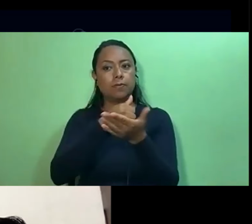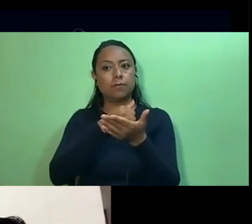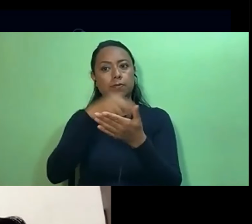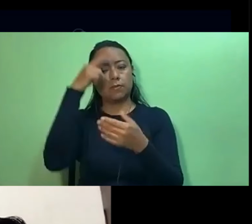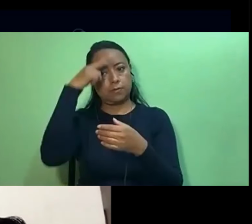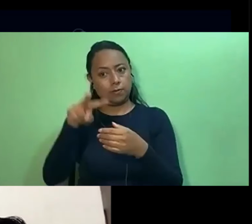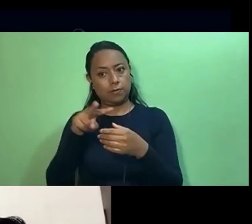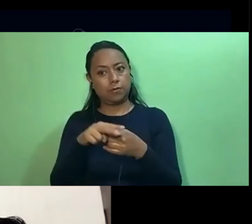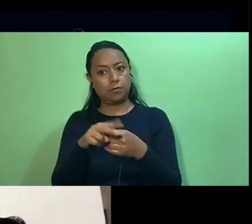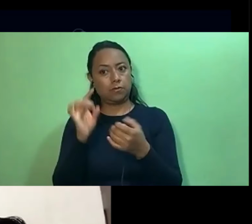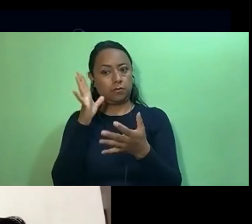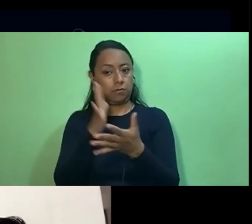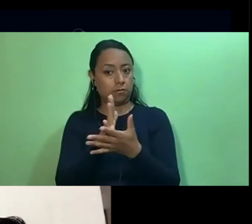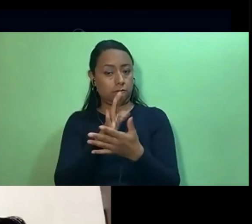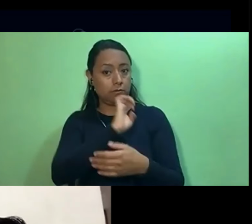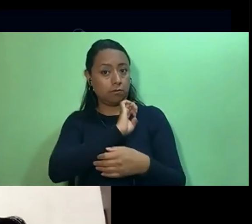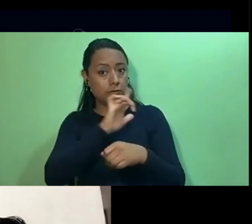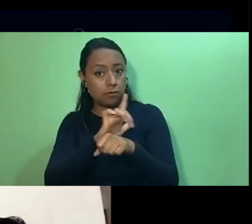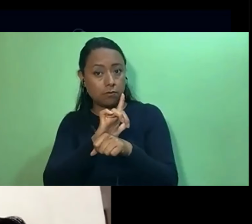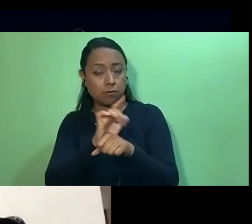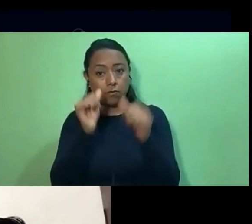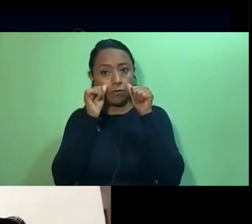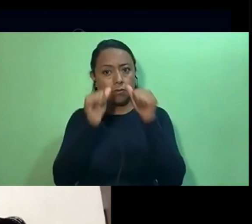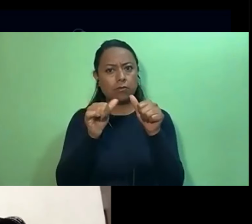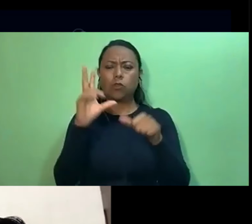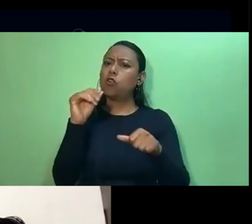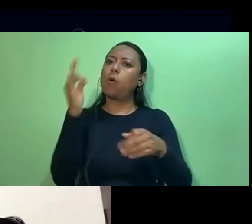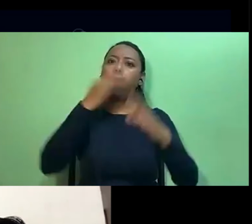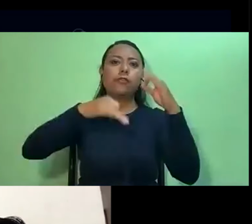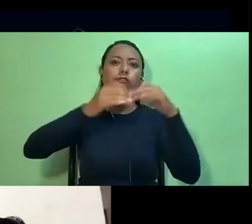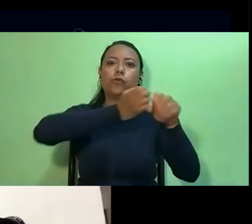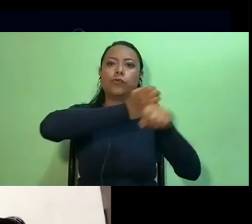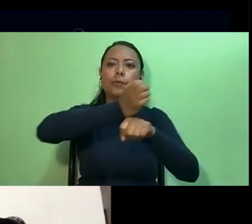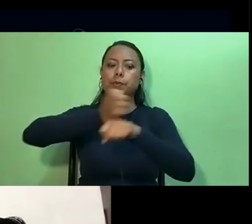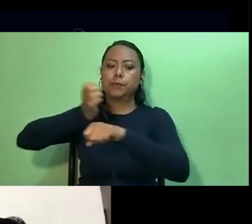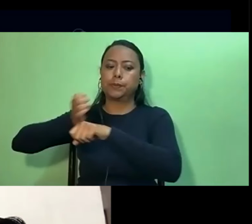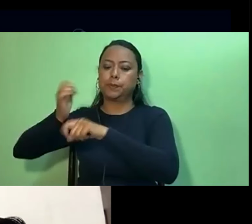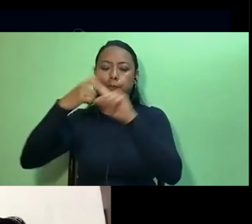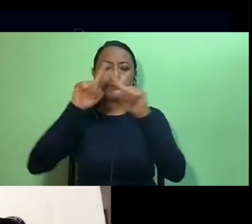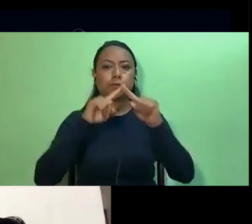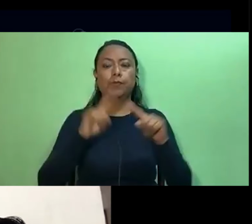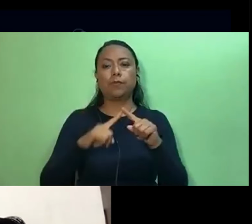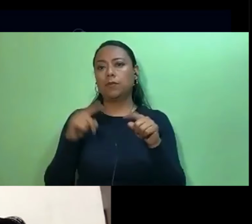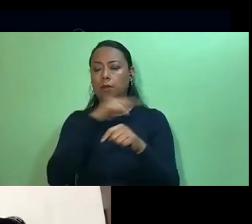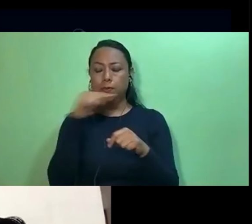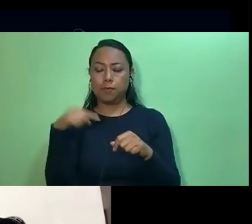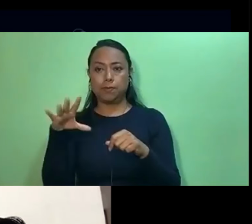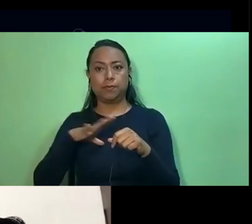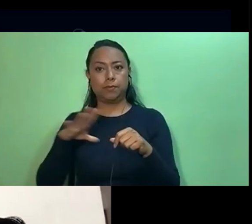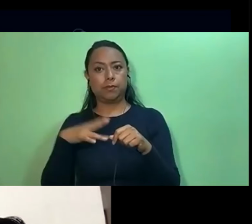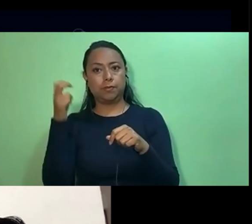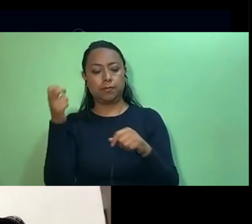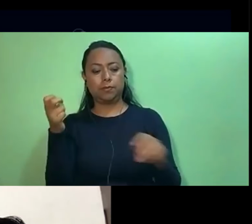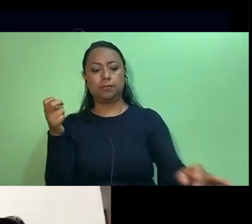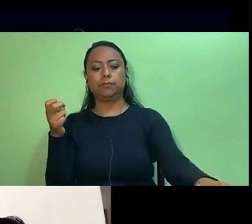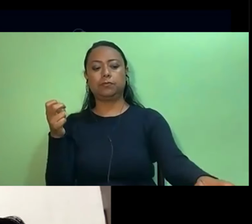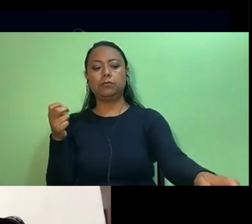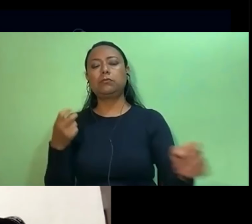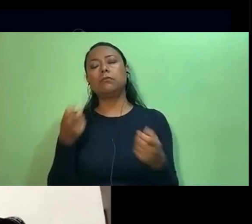no de manera especial, sino como lo ha hecho con todas las entidades federativas, y que hemos contado en este sentido también con el